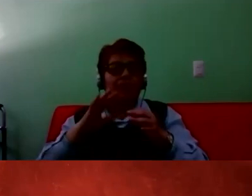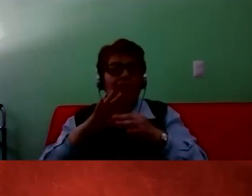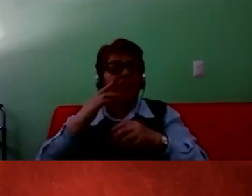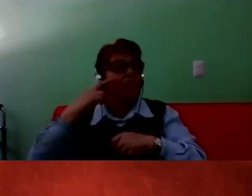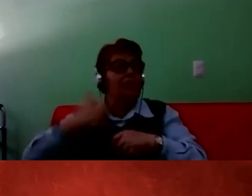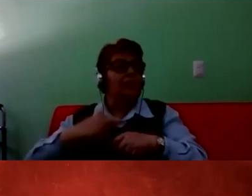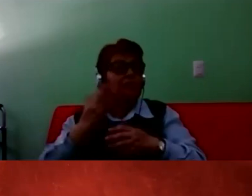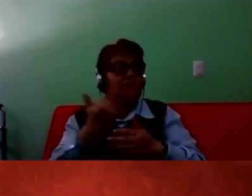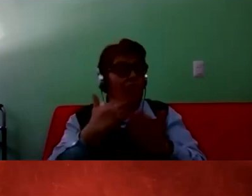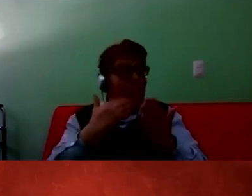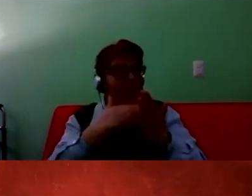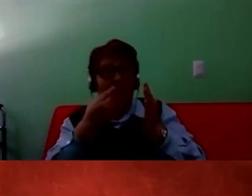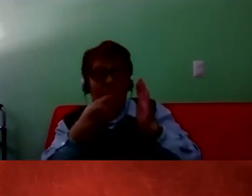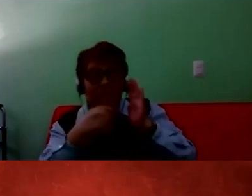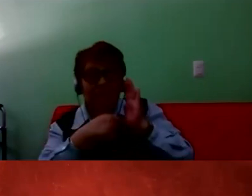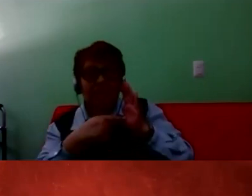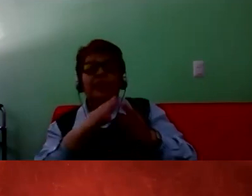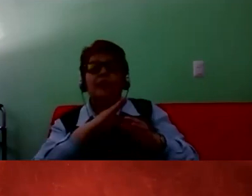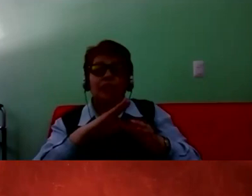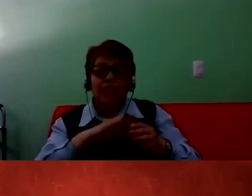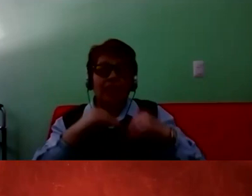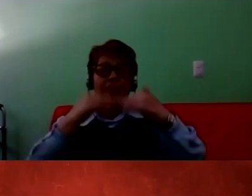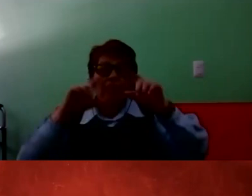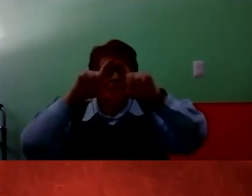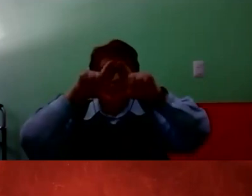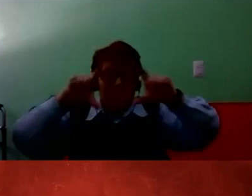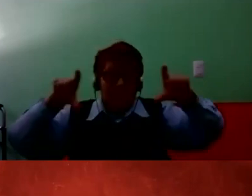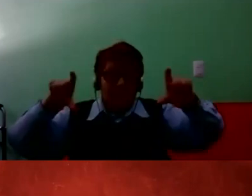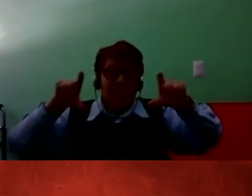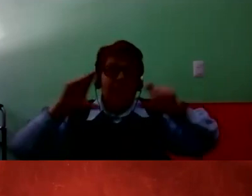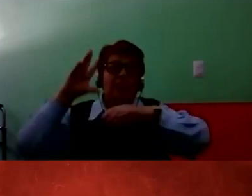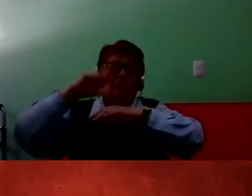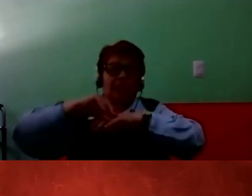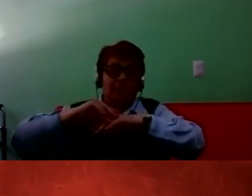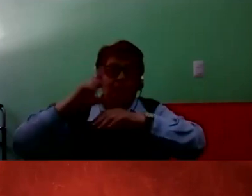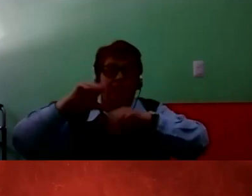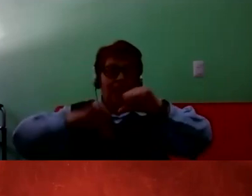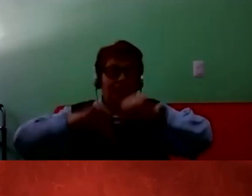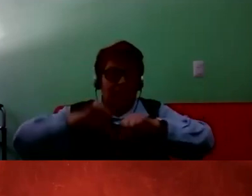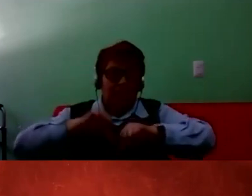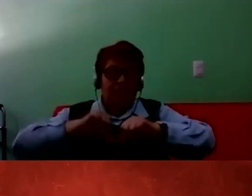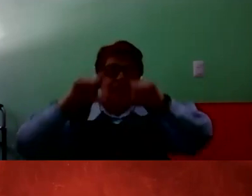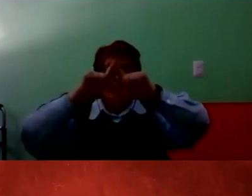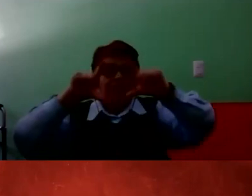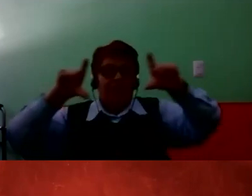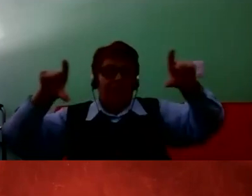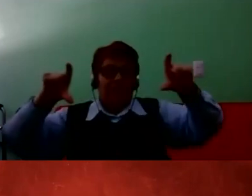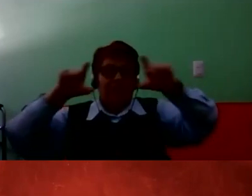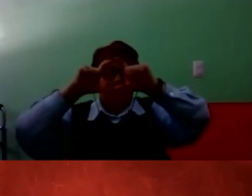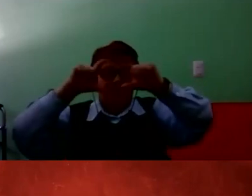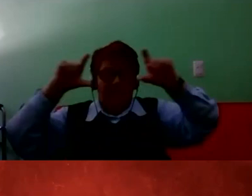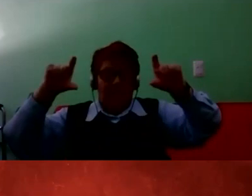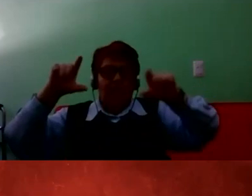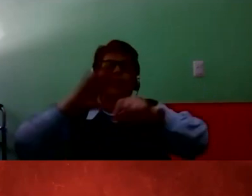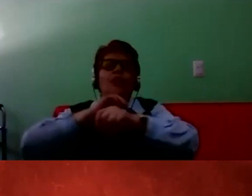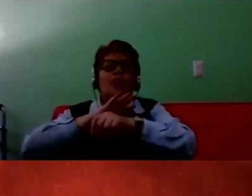responsable. Dice que se pondrá afuera una placa cuando se solicite un permiso para hacer una actividad, que se pondrá el letrero de